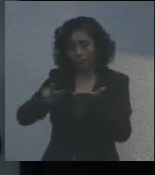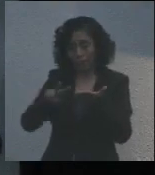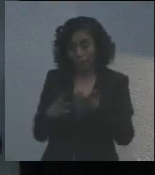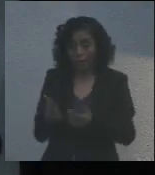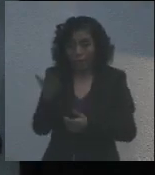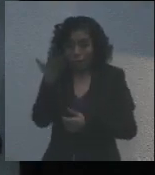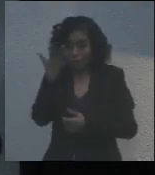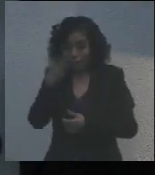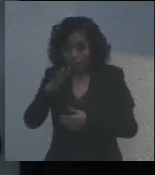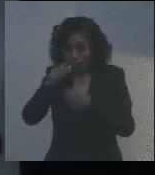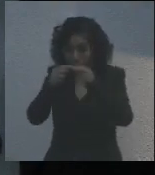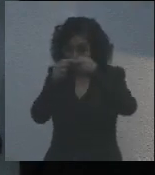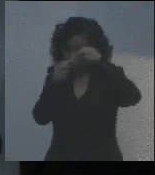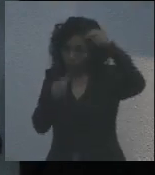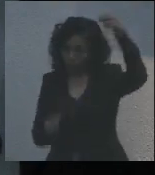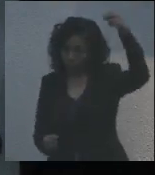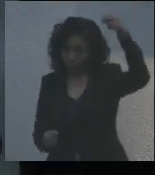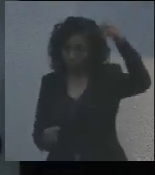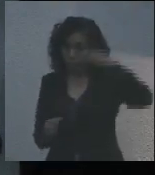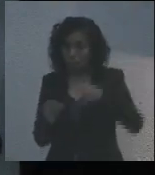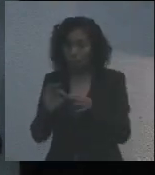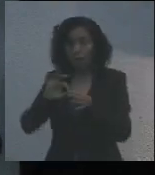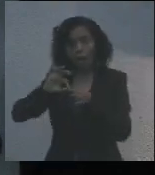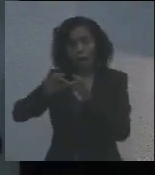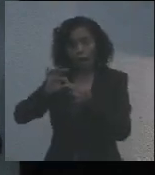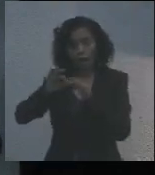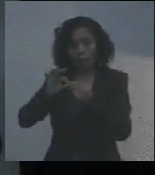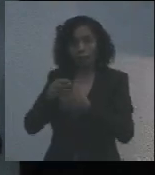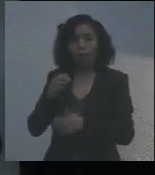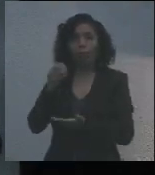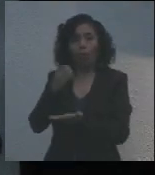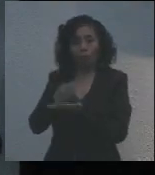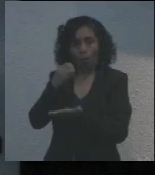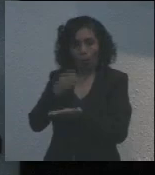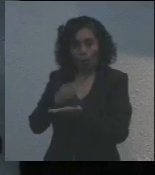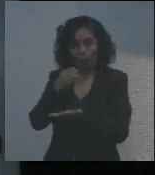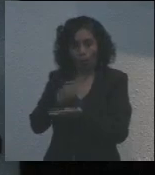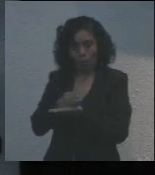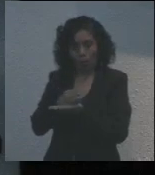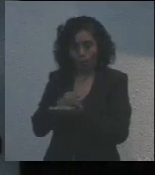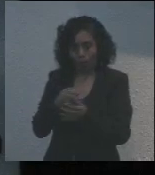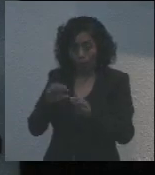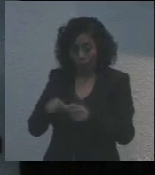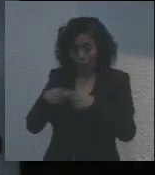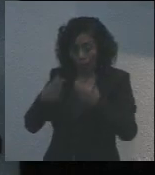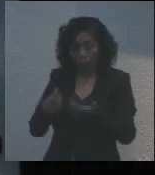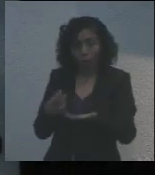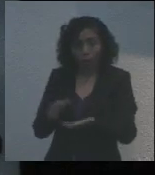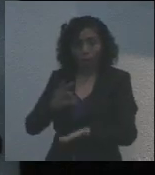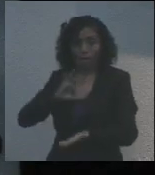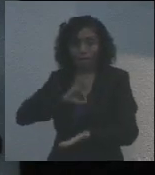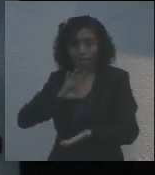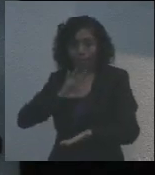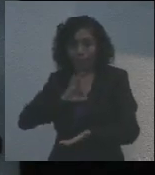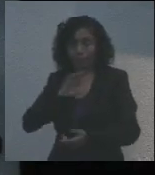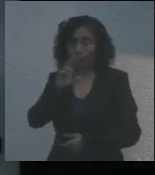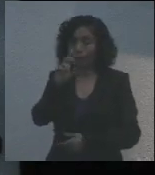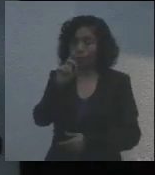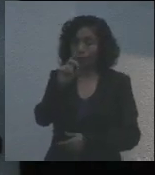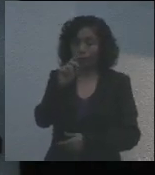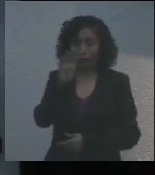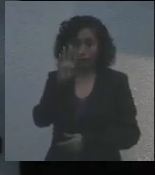cm de largo anillo de oro de 18 quilates que portará la medalla con diámetro de